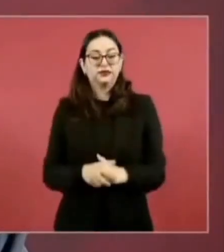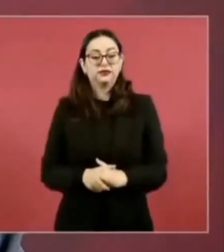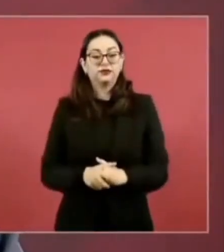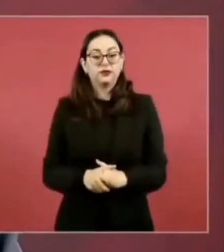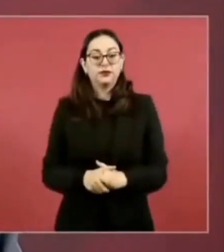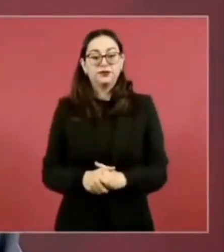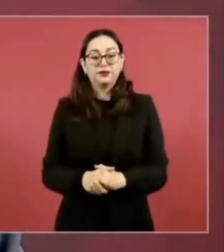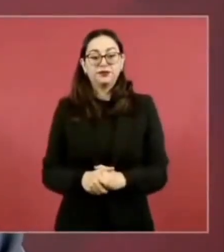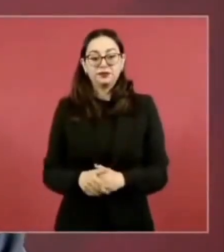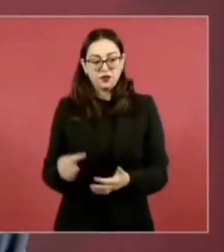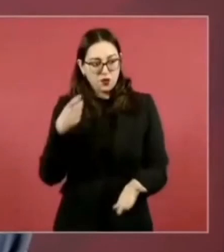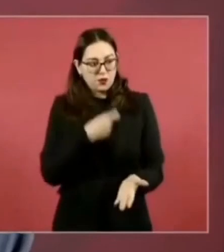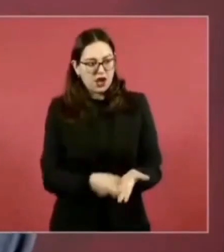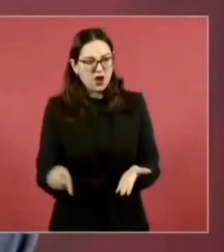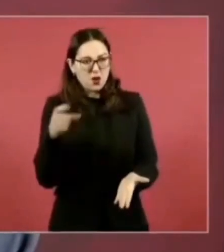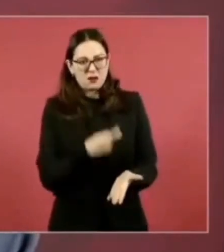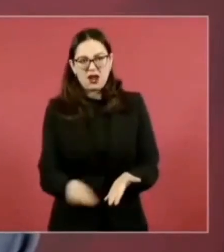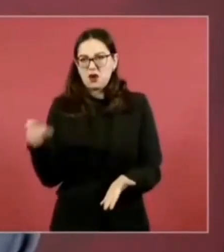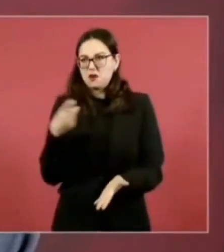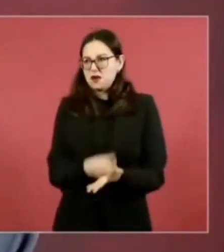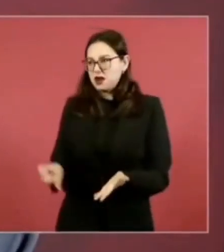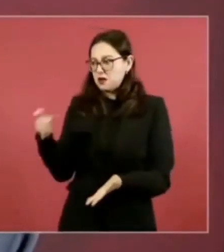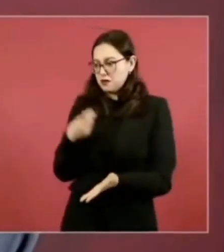al consumismo.